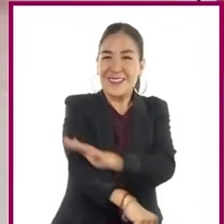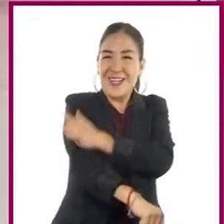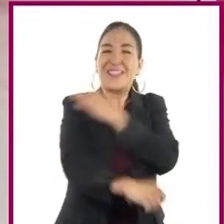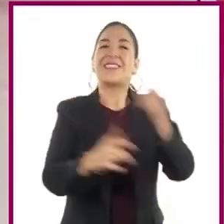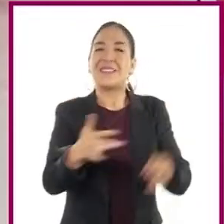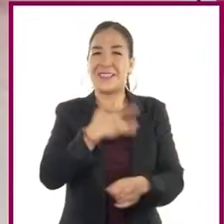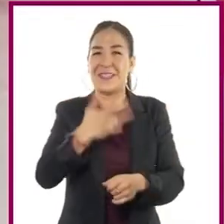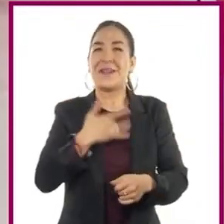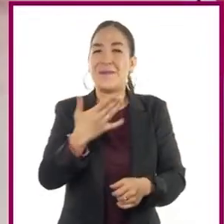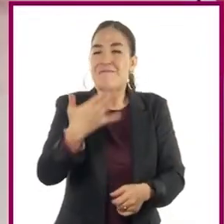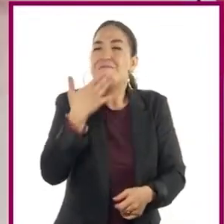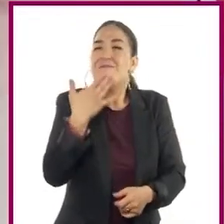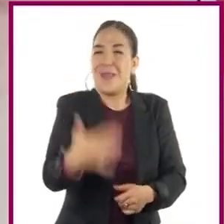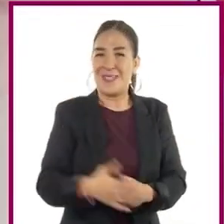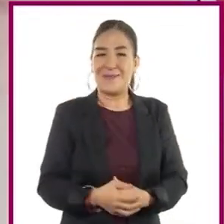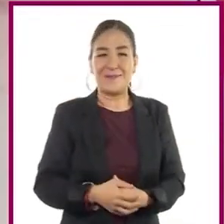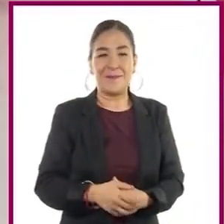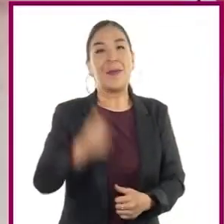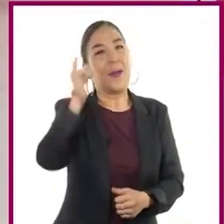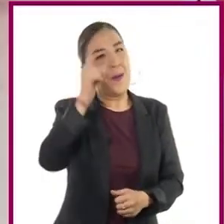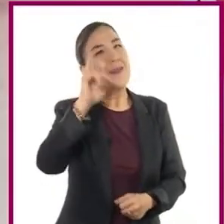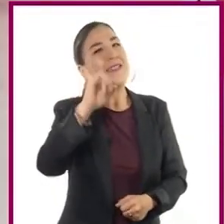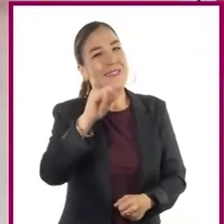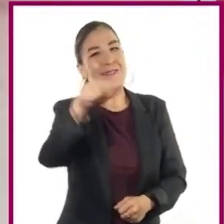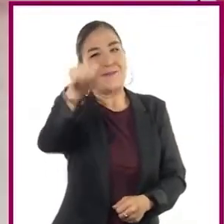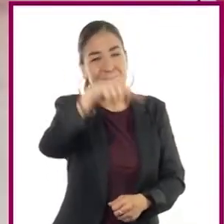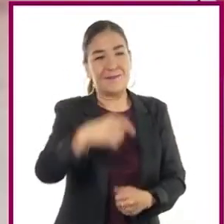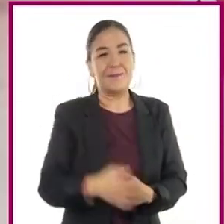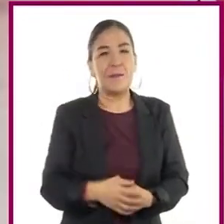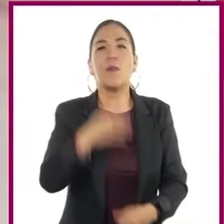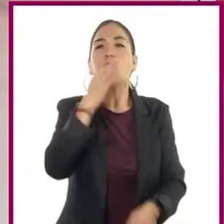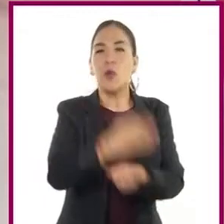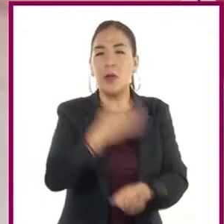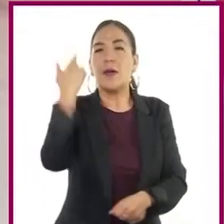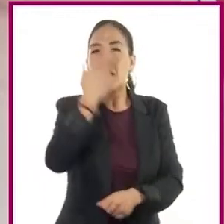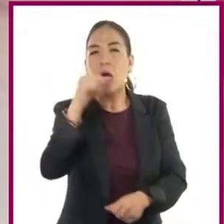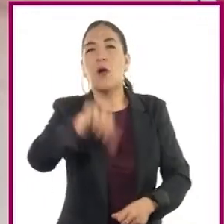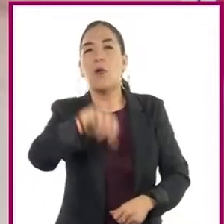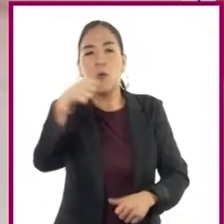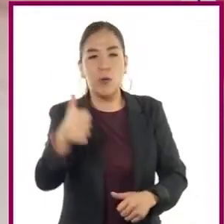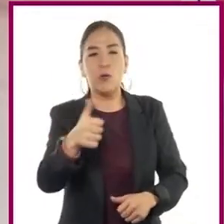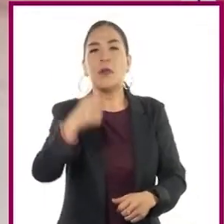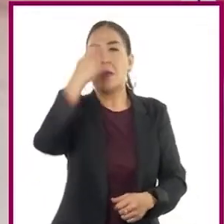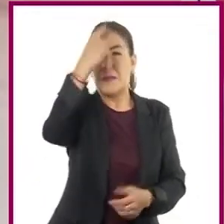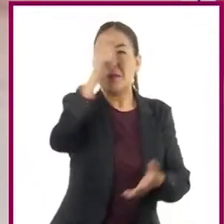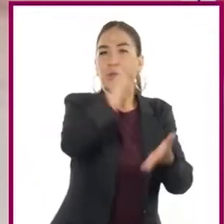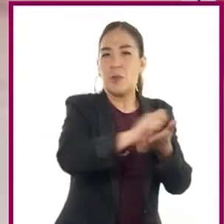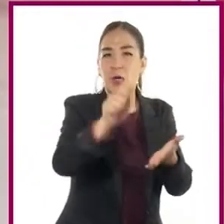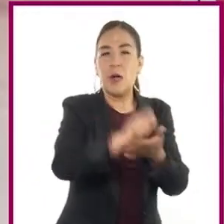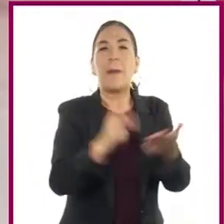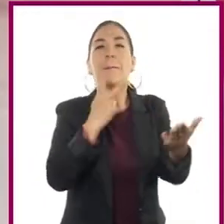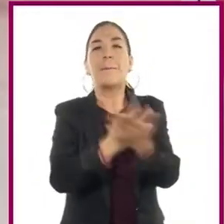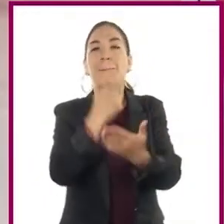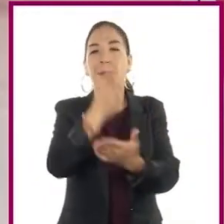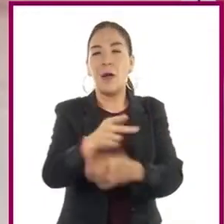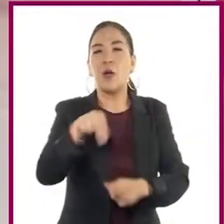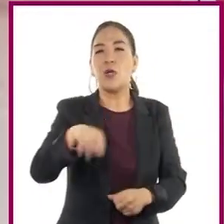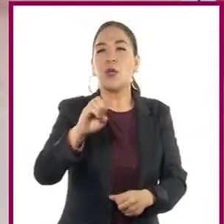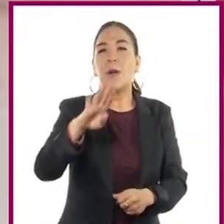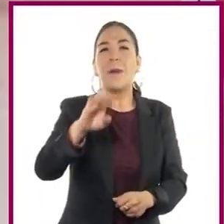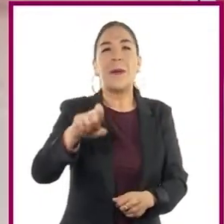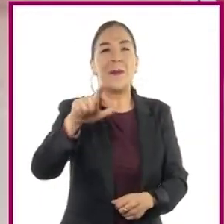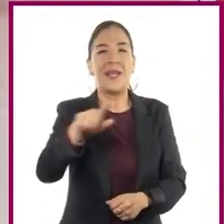segura de que sí. Vamos a explorar algunos autores que han sido galardonados con el Premio Nobel de